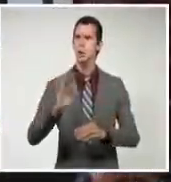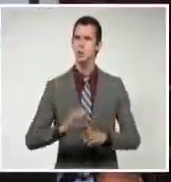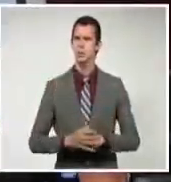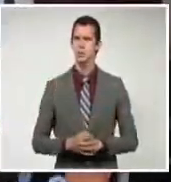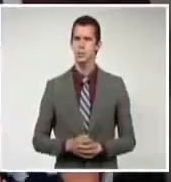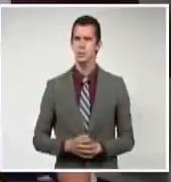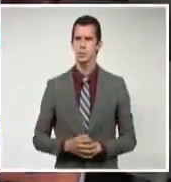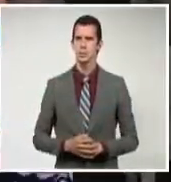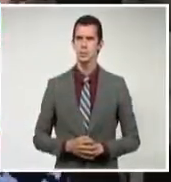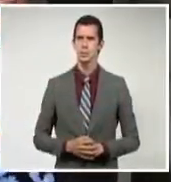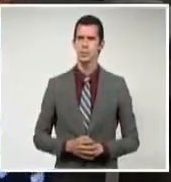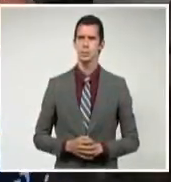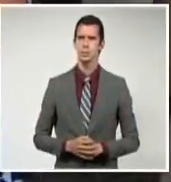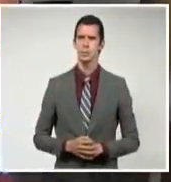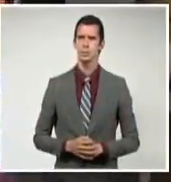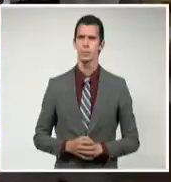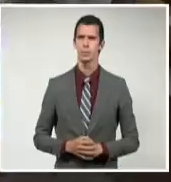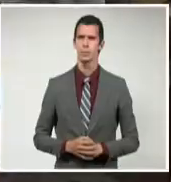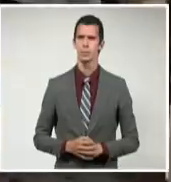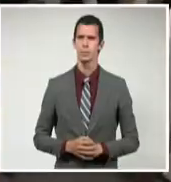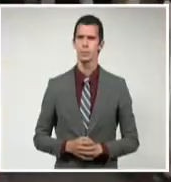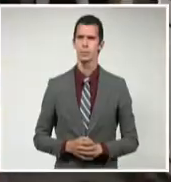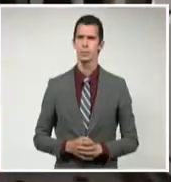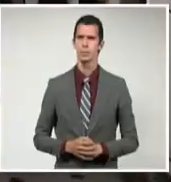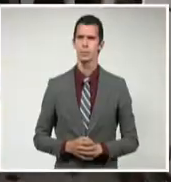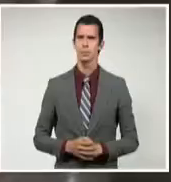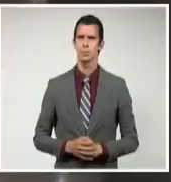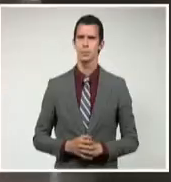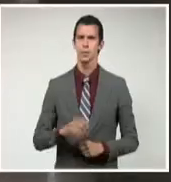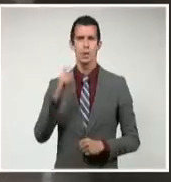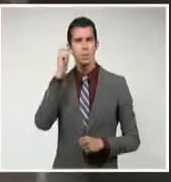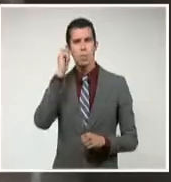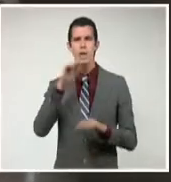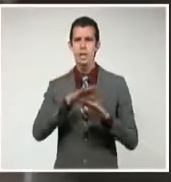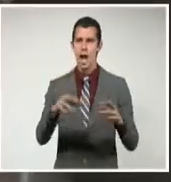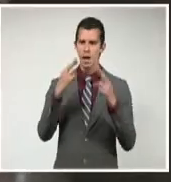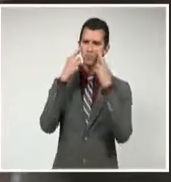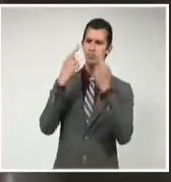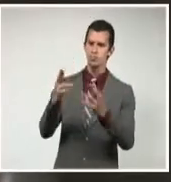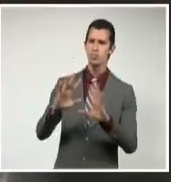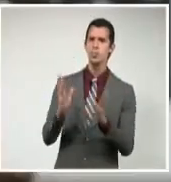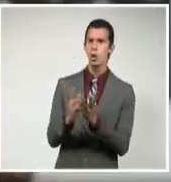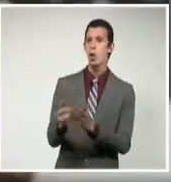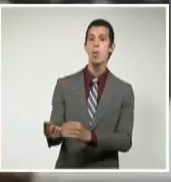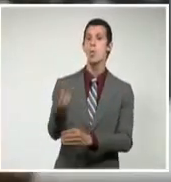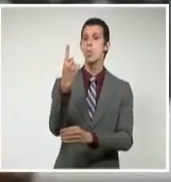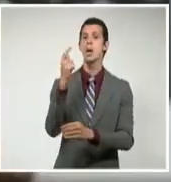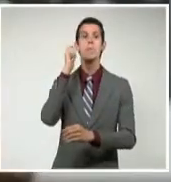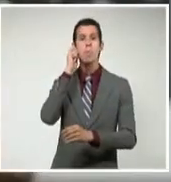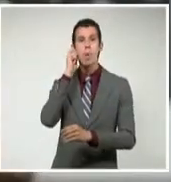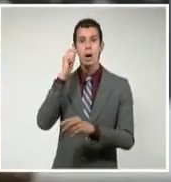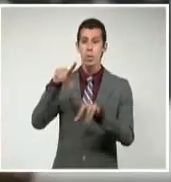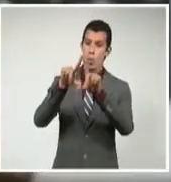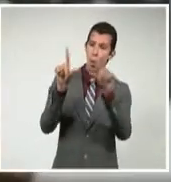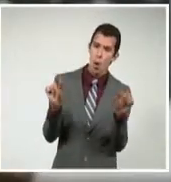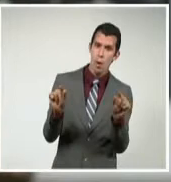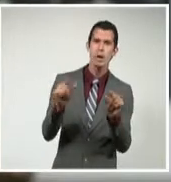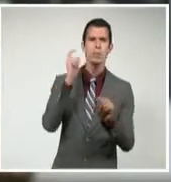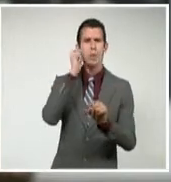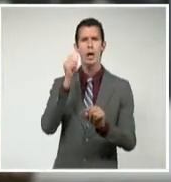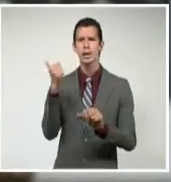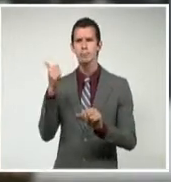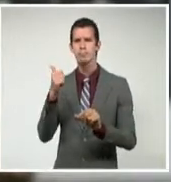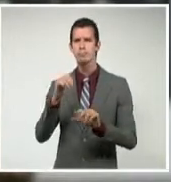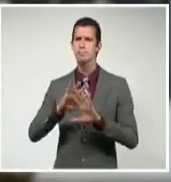de la Federación de Mujeres Cubanas en el país con este reconocimiento. Para mí es un orgullo participar en el octavo congreso